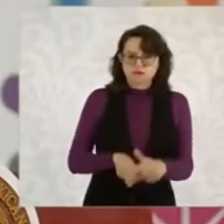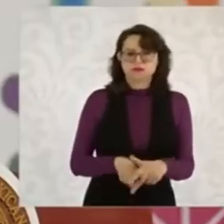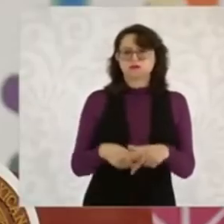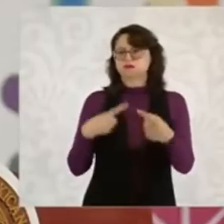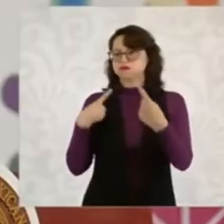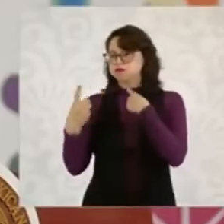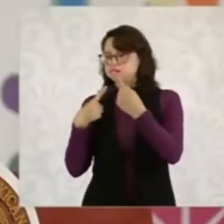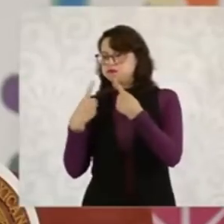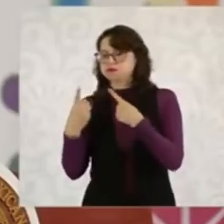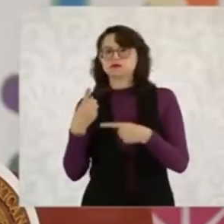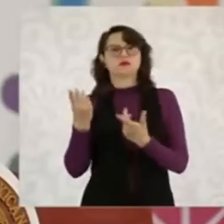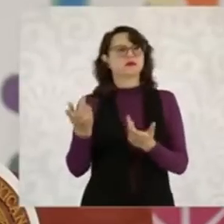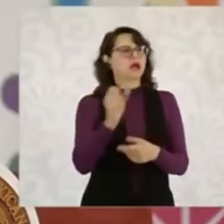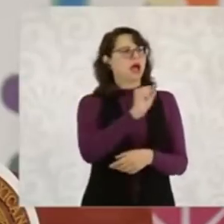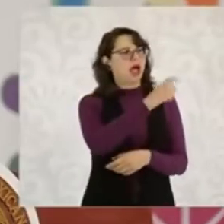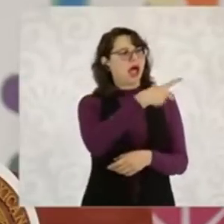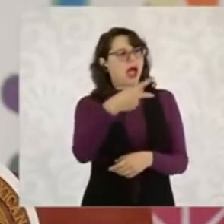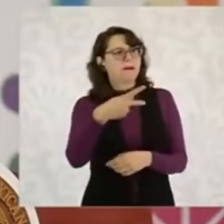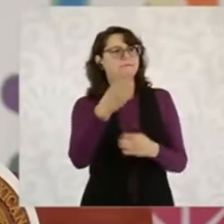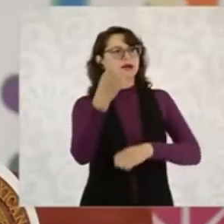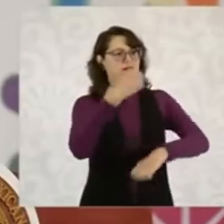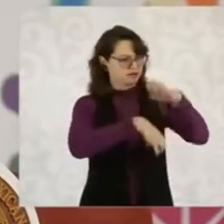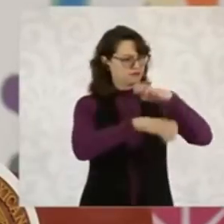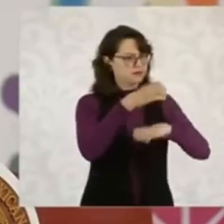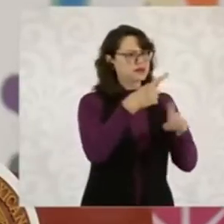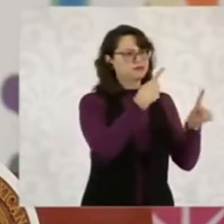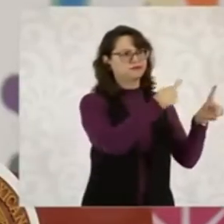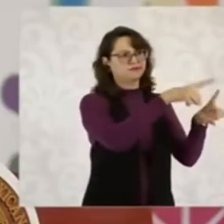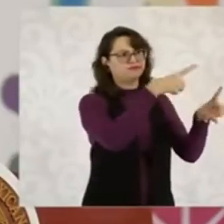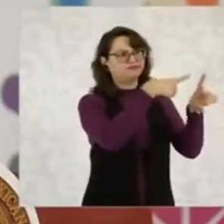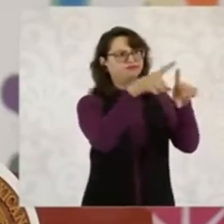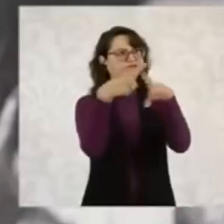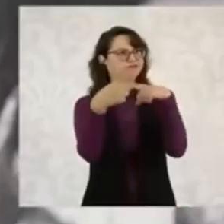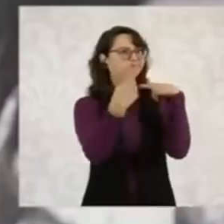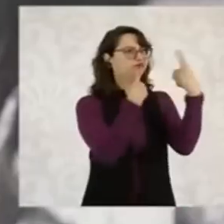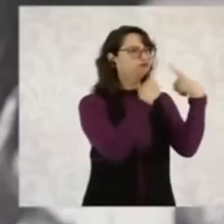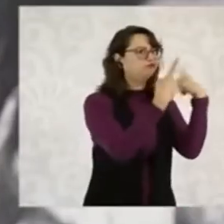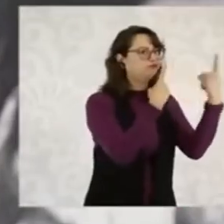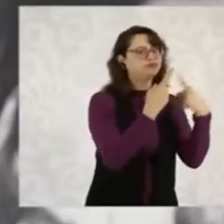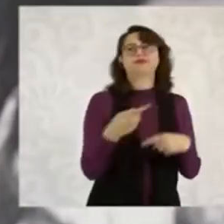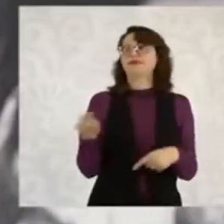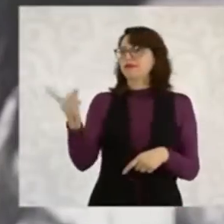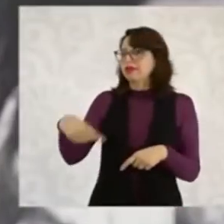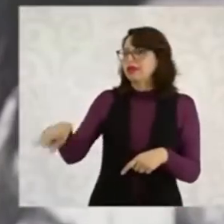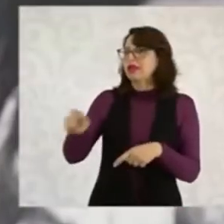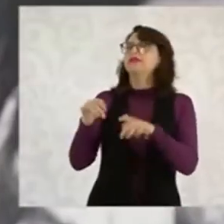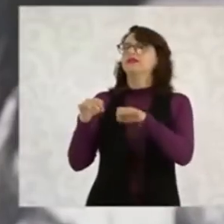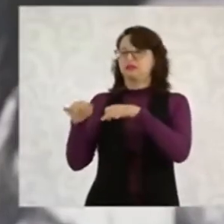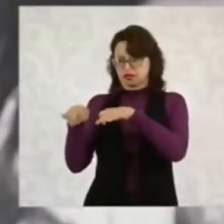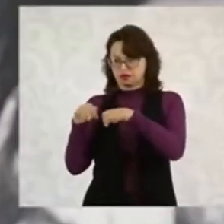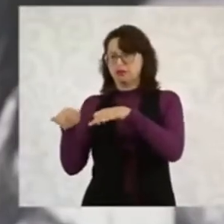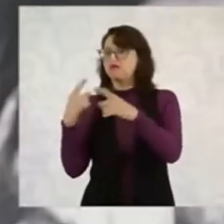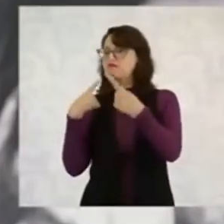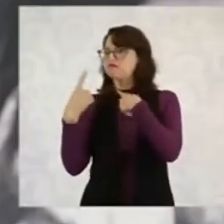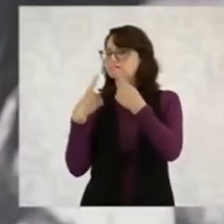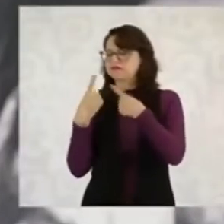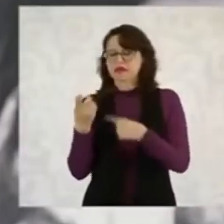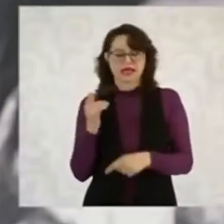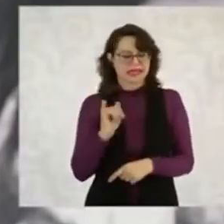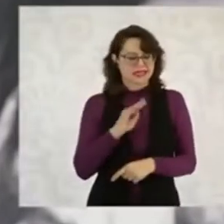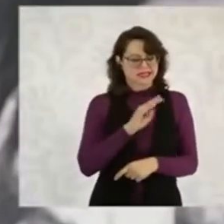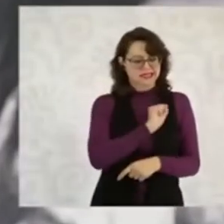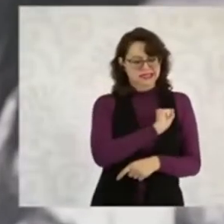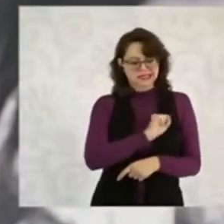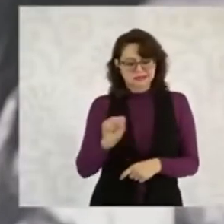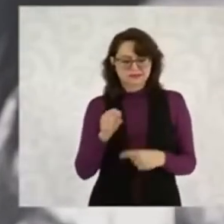diálogo con las empresas, también con organizaciones de las personas trabajadoras, con el Instituto Mexicano del Seguro